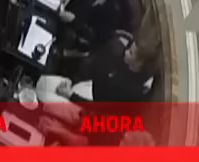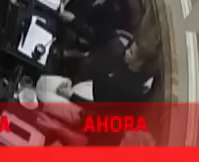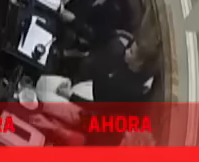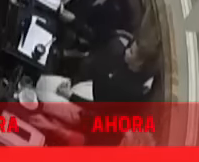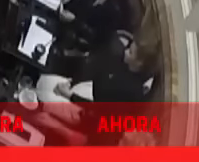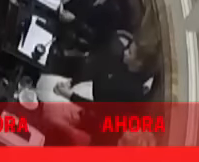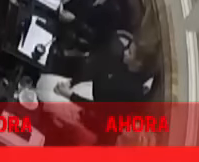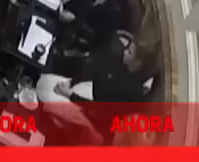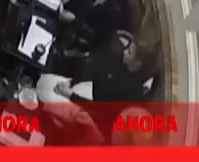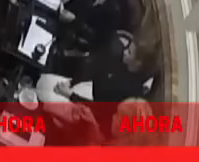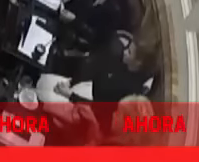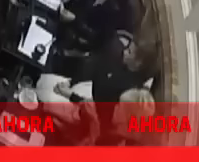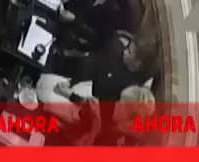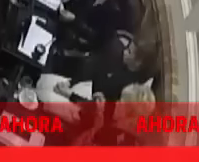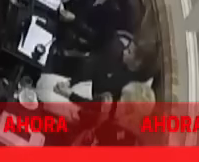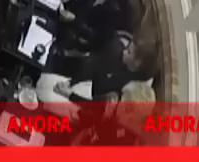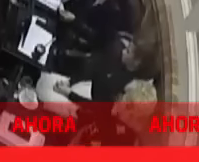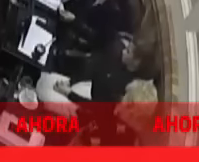Falta votar la senadora Ditulio.